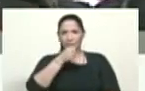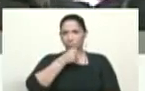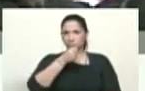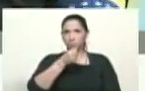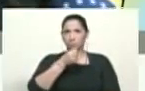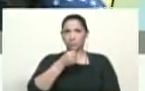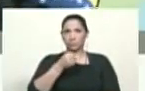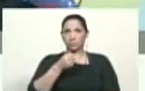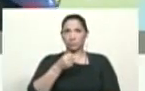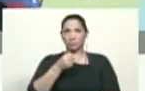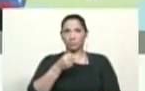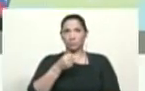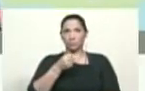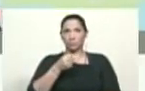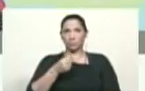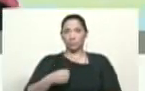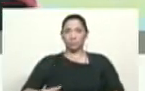periodista